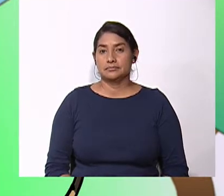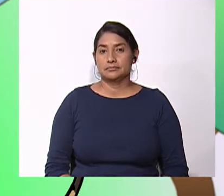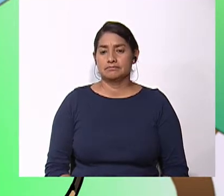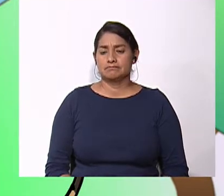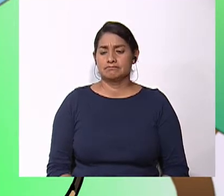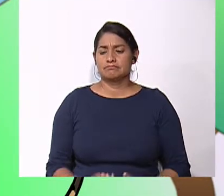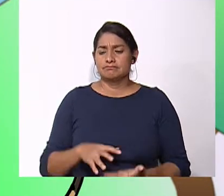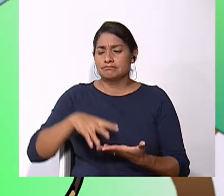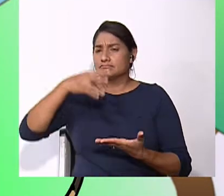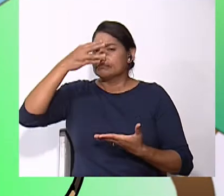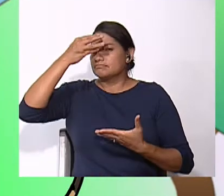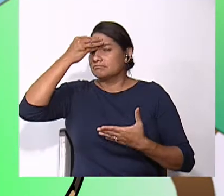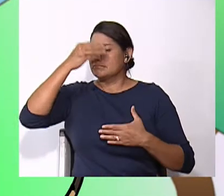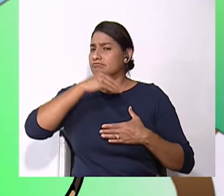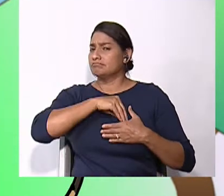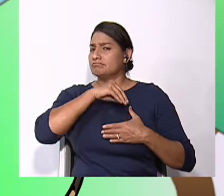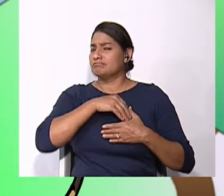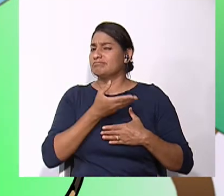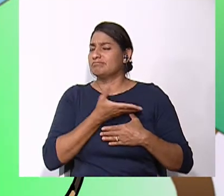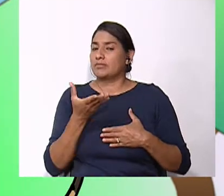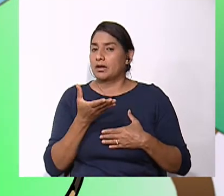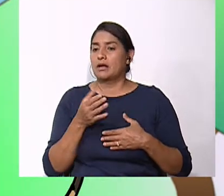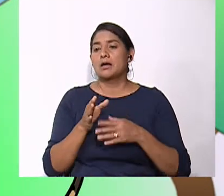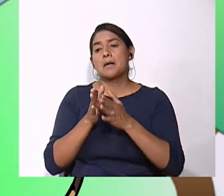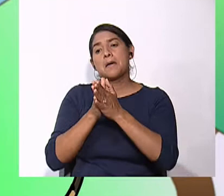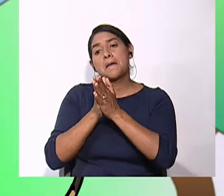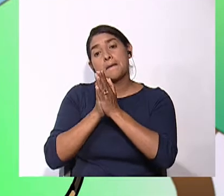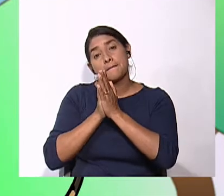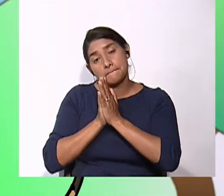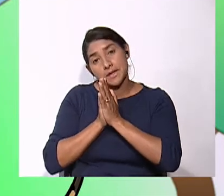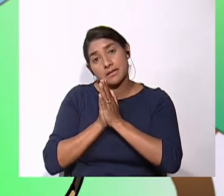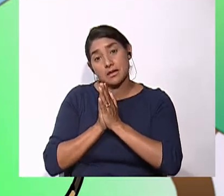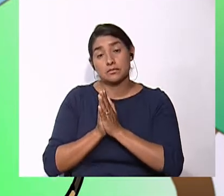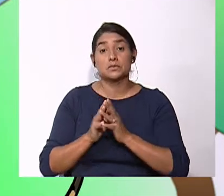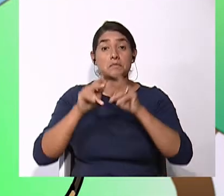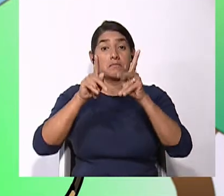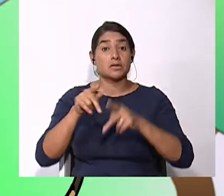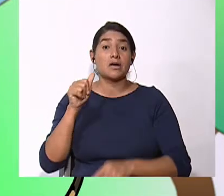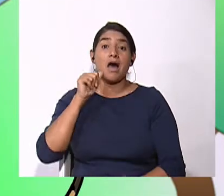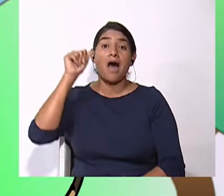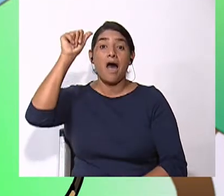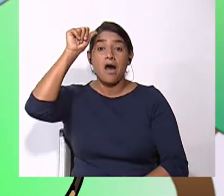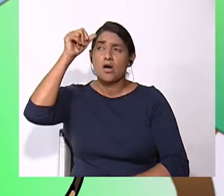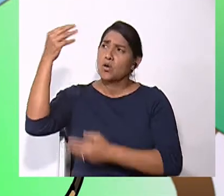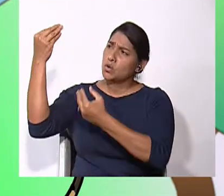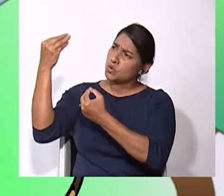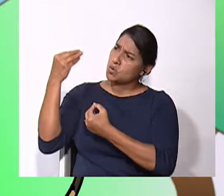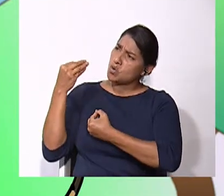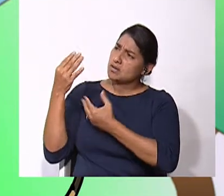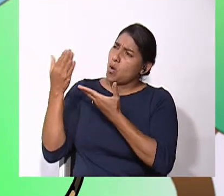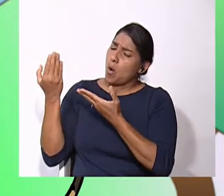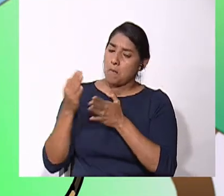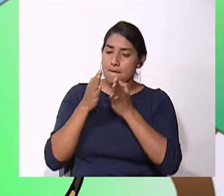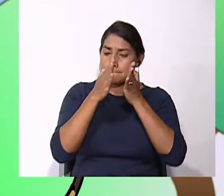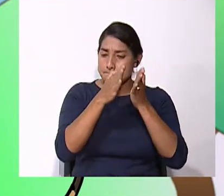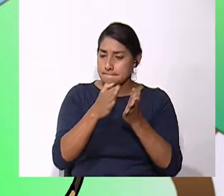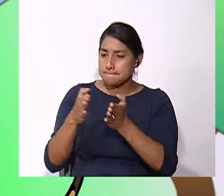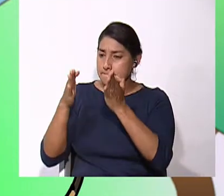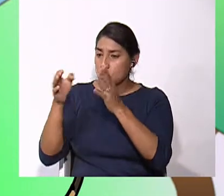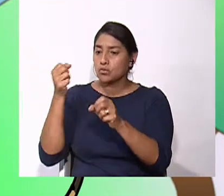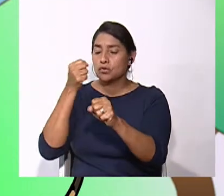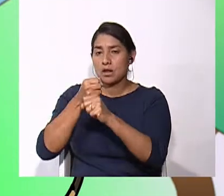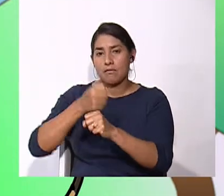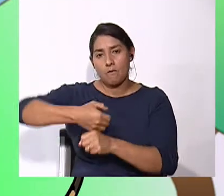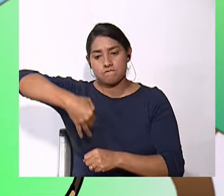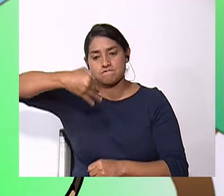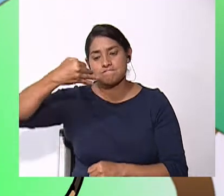Moraleja: pidamos a nuestros mayores que nos enseñen una preparación y trabajo digno